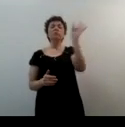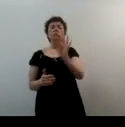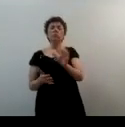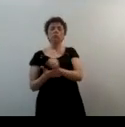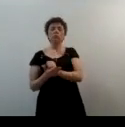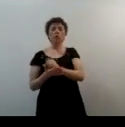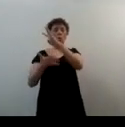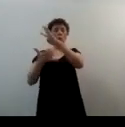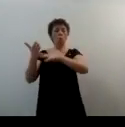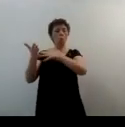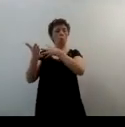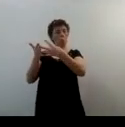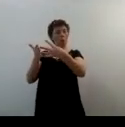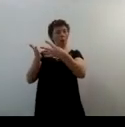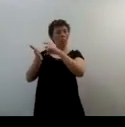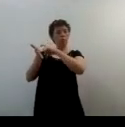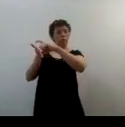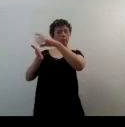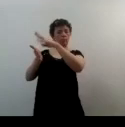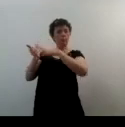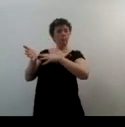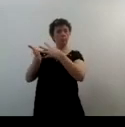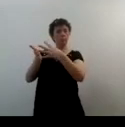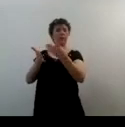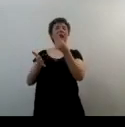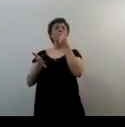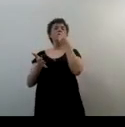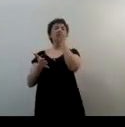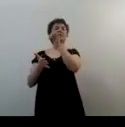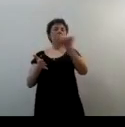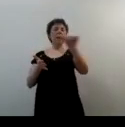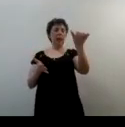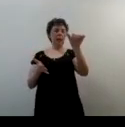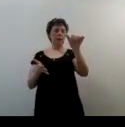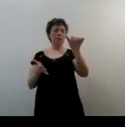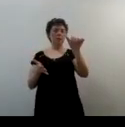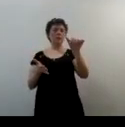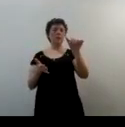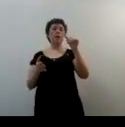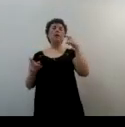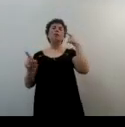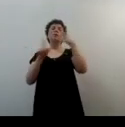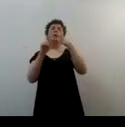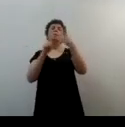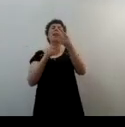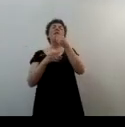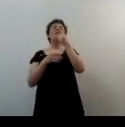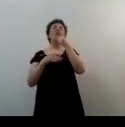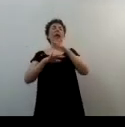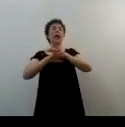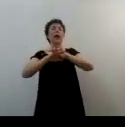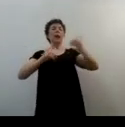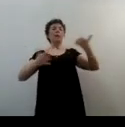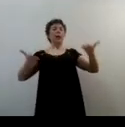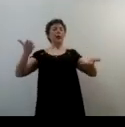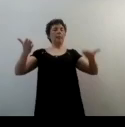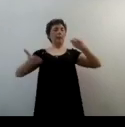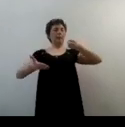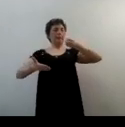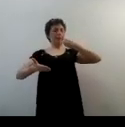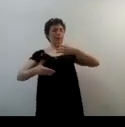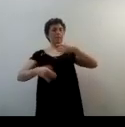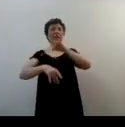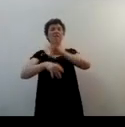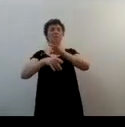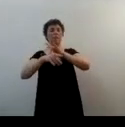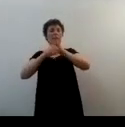cuadro de recomendaciones de alimentos semanales, sobre todo está pensado para que la dieta sea equilibrada respecto al aporte de nutrientes y prevención de enfermedad.